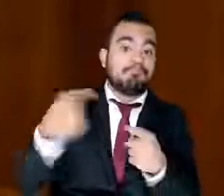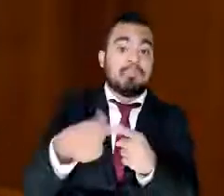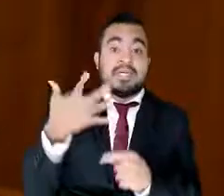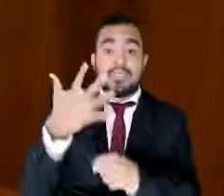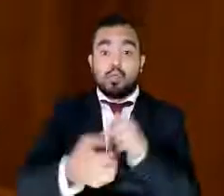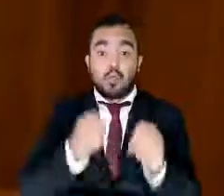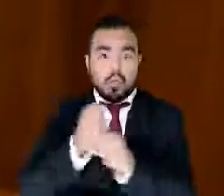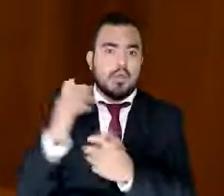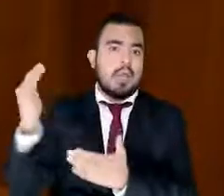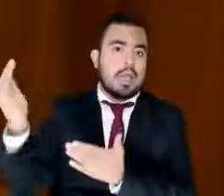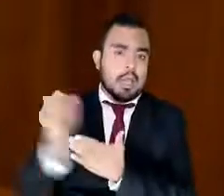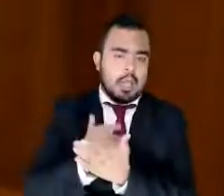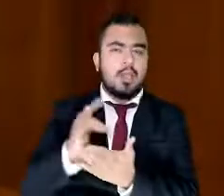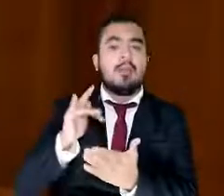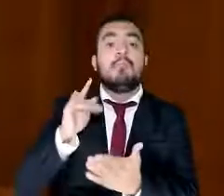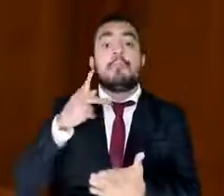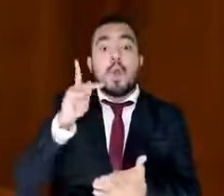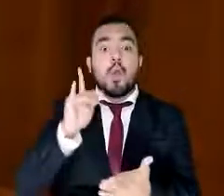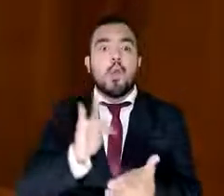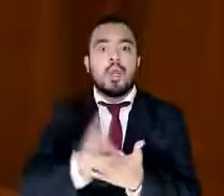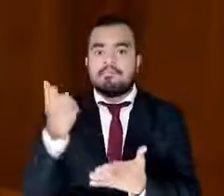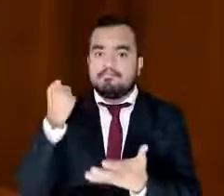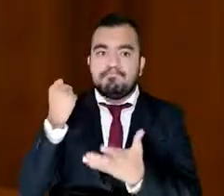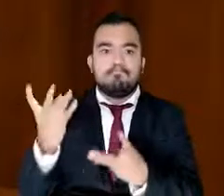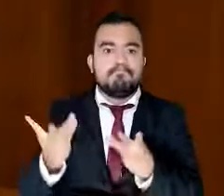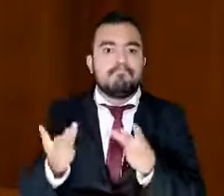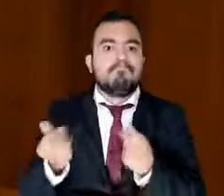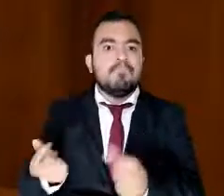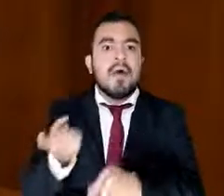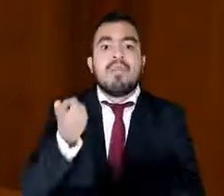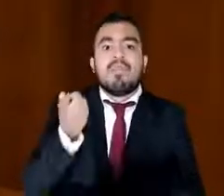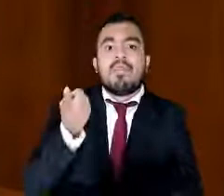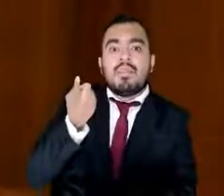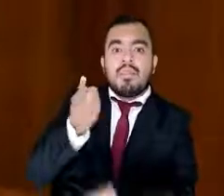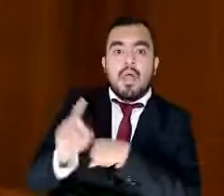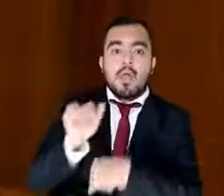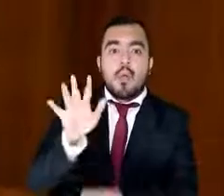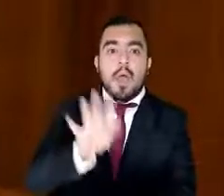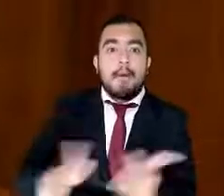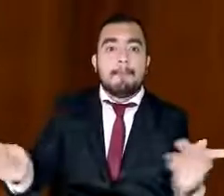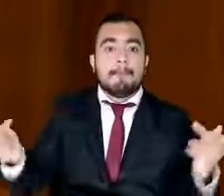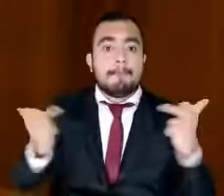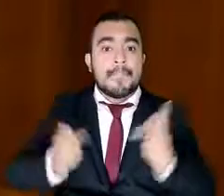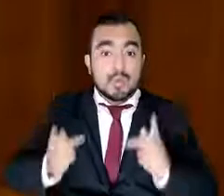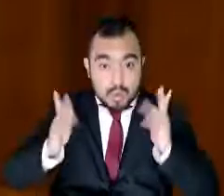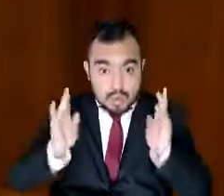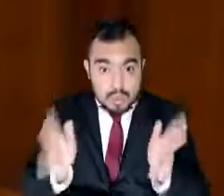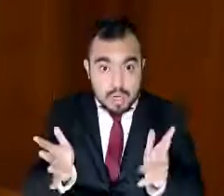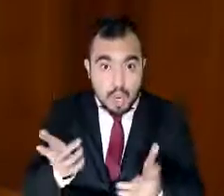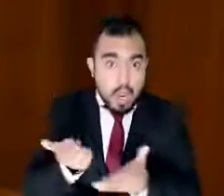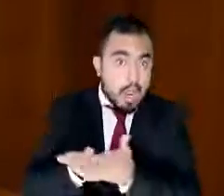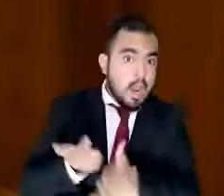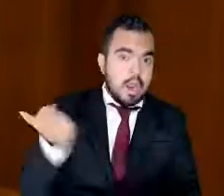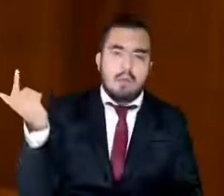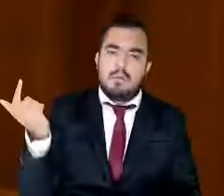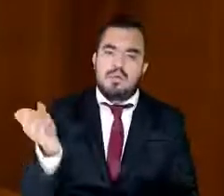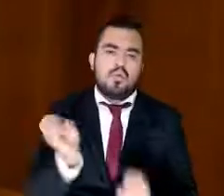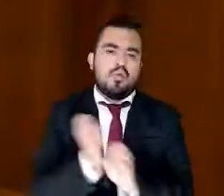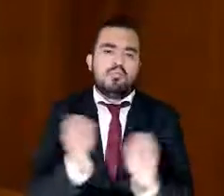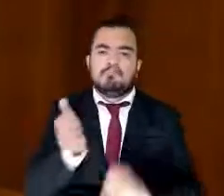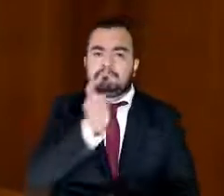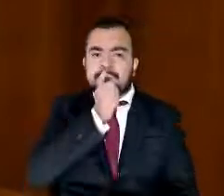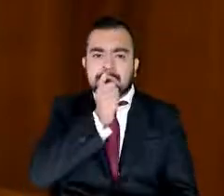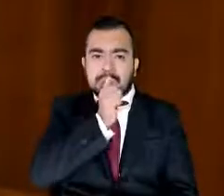años, gracias a las inversiones que hemos realizado, los daños o las afectaciones a las poblaciones no han sido tan severas como si han sido